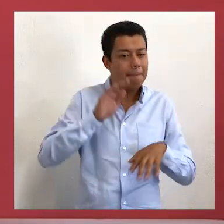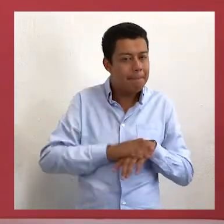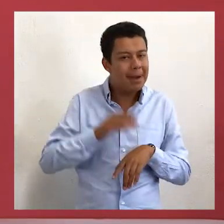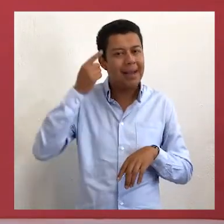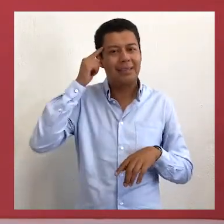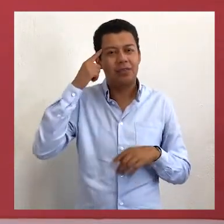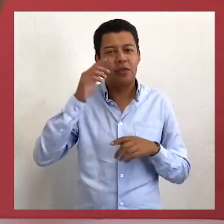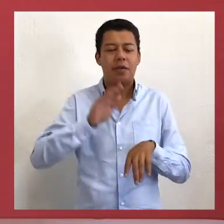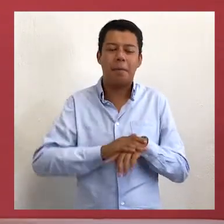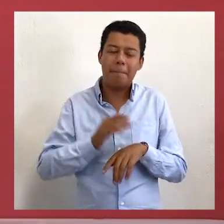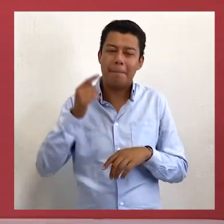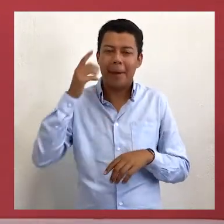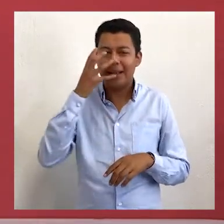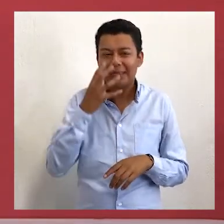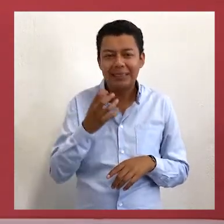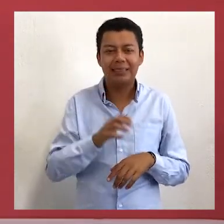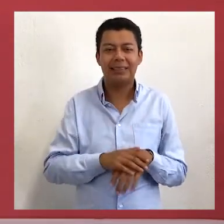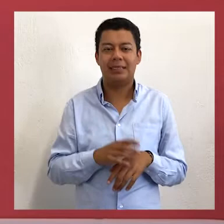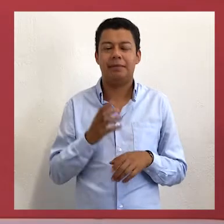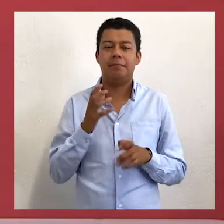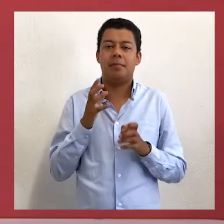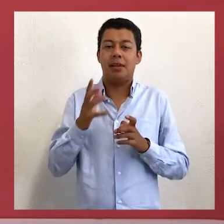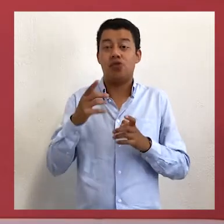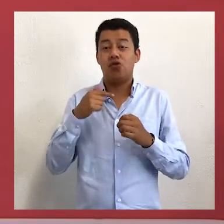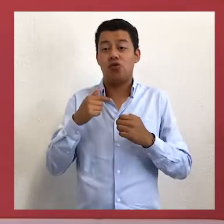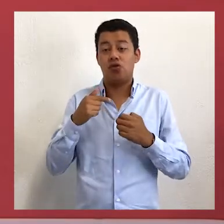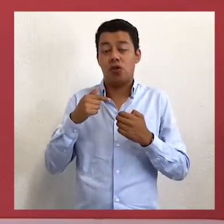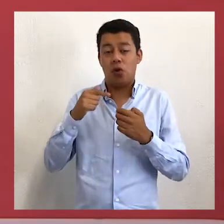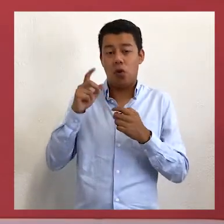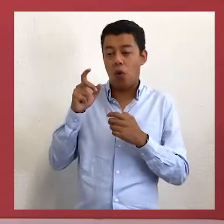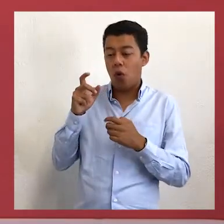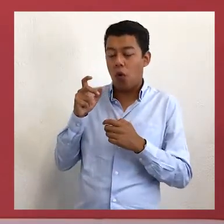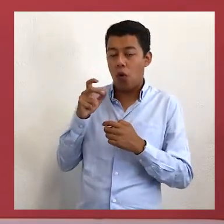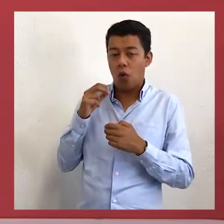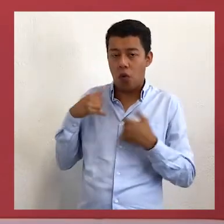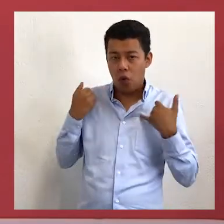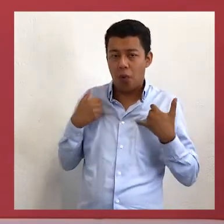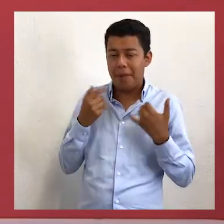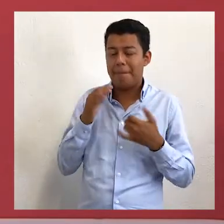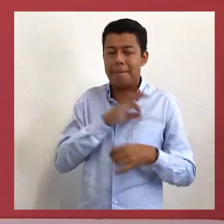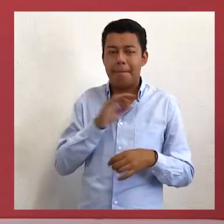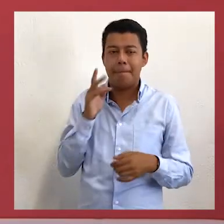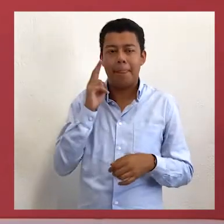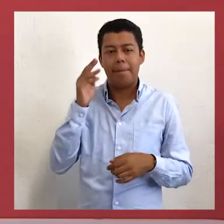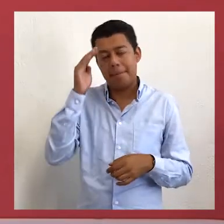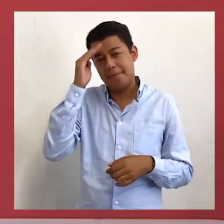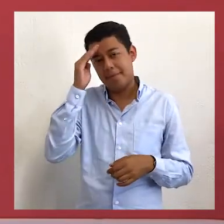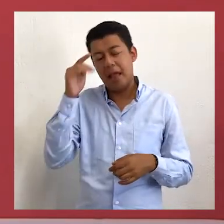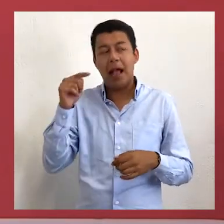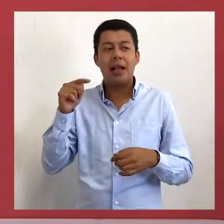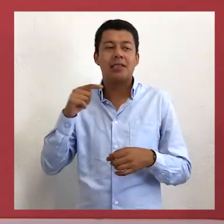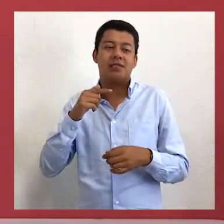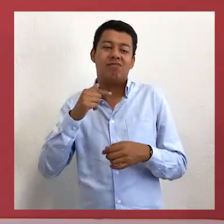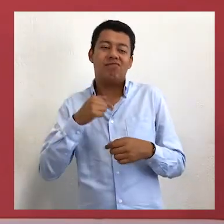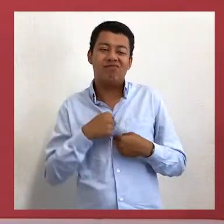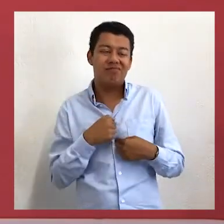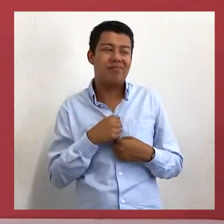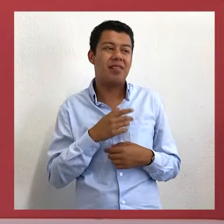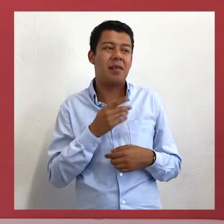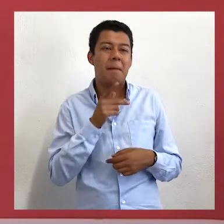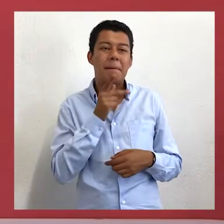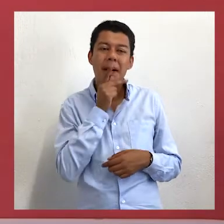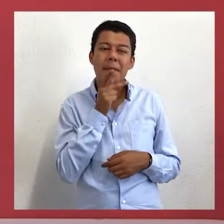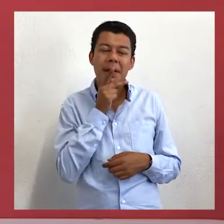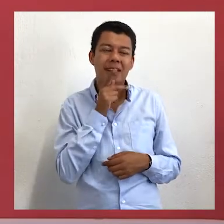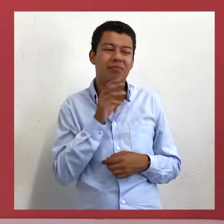que el otro como papá, no están haciendo las cosas como él quisiera, que no lo entienden, que no lo